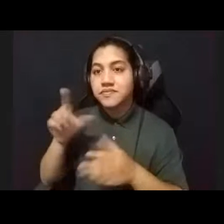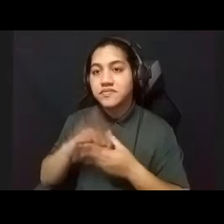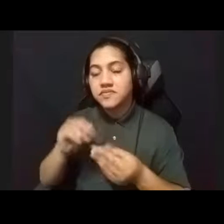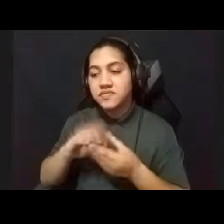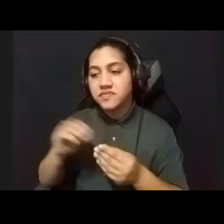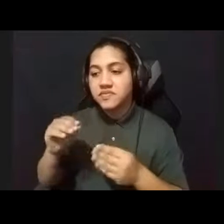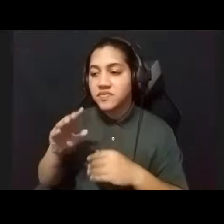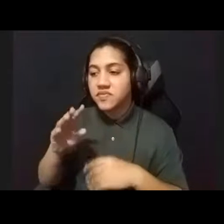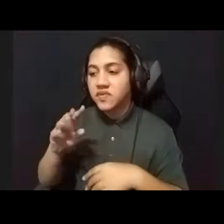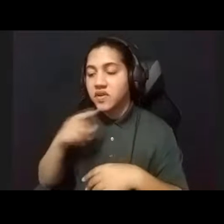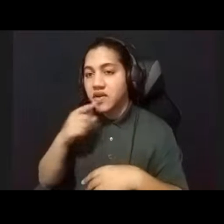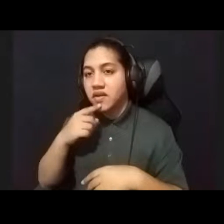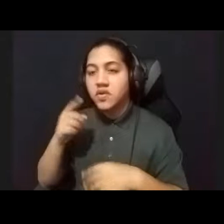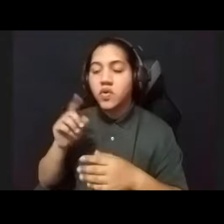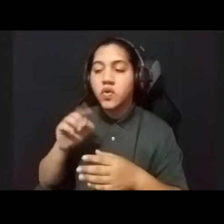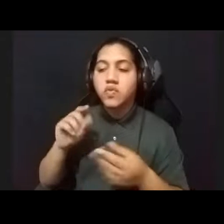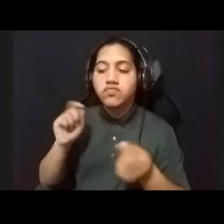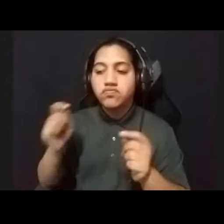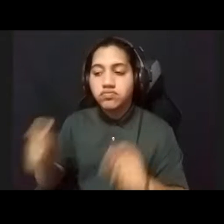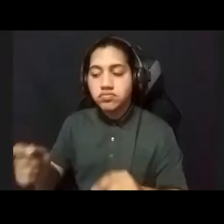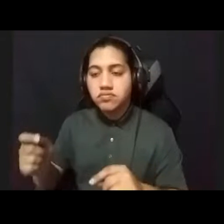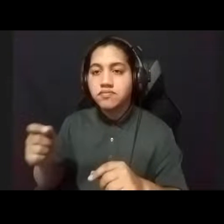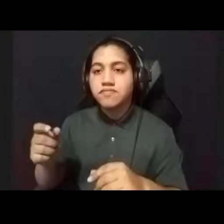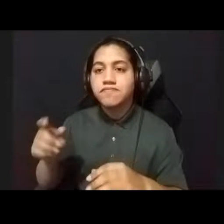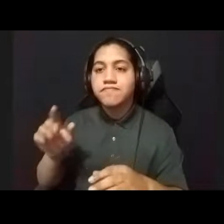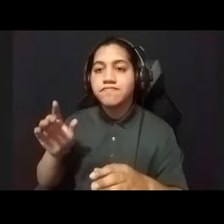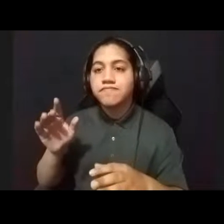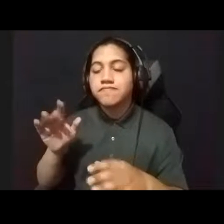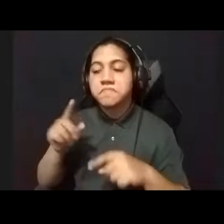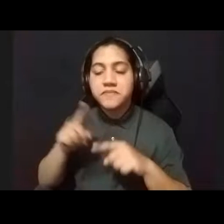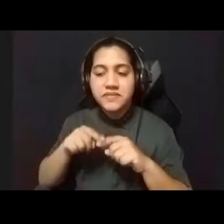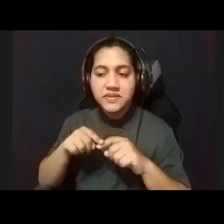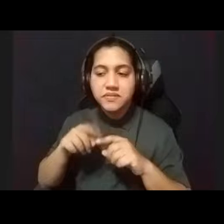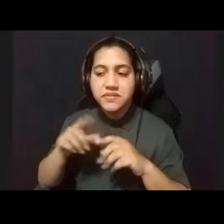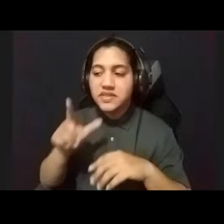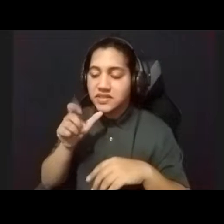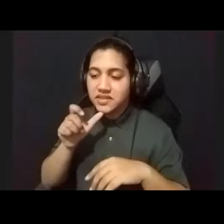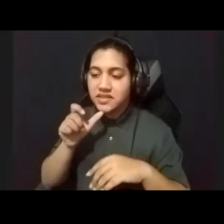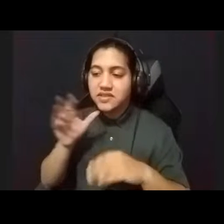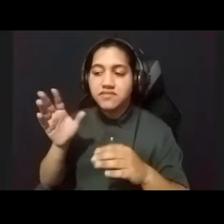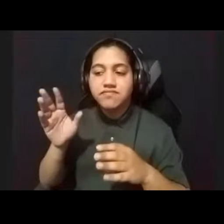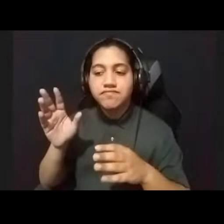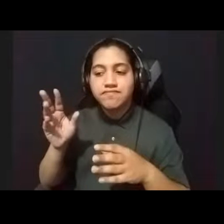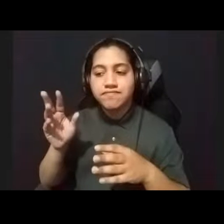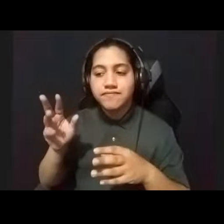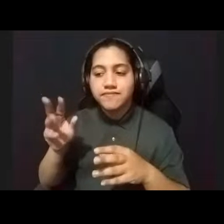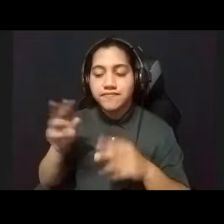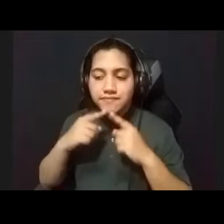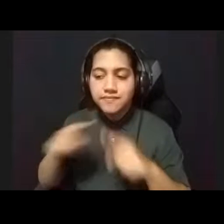cuentos van cambiando y se van transformando dependiendo de quién los cuente. Sin embargo, estas